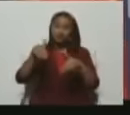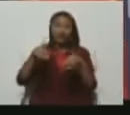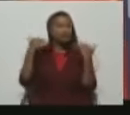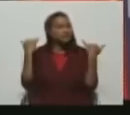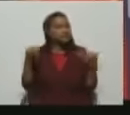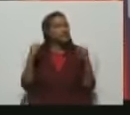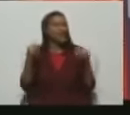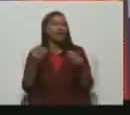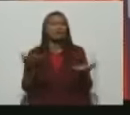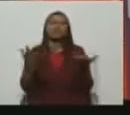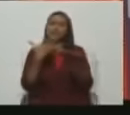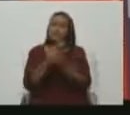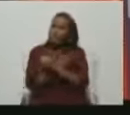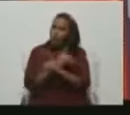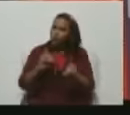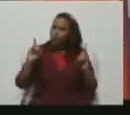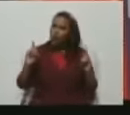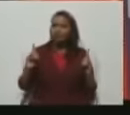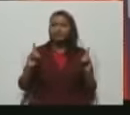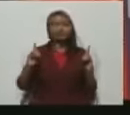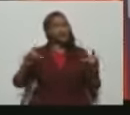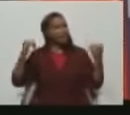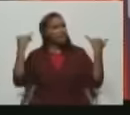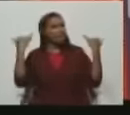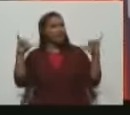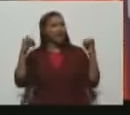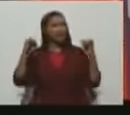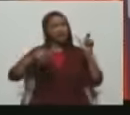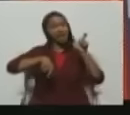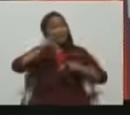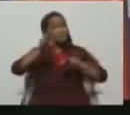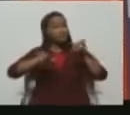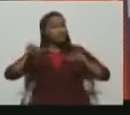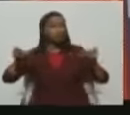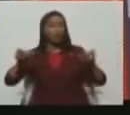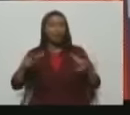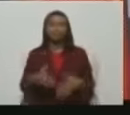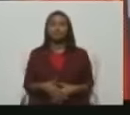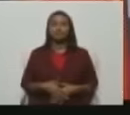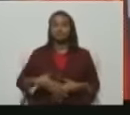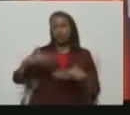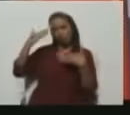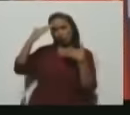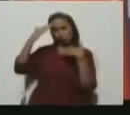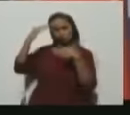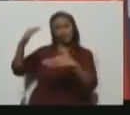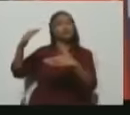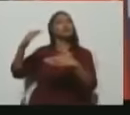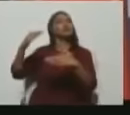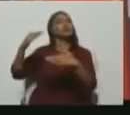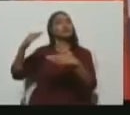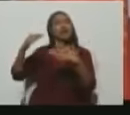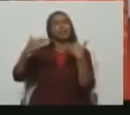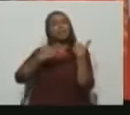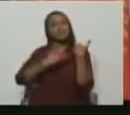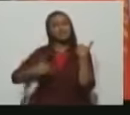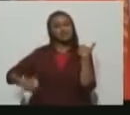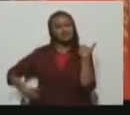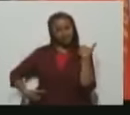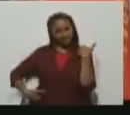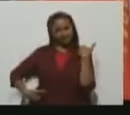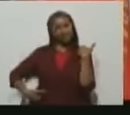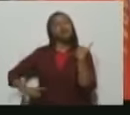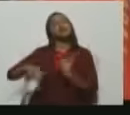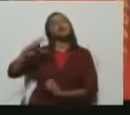democracia, fiesta popular. Un saludo al presidente del Poder Electoral y del